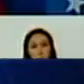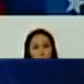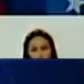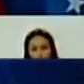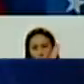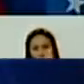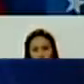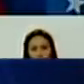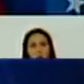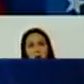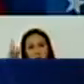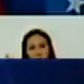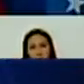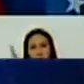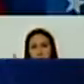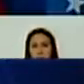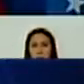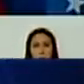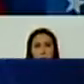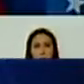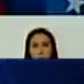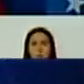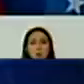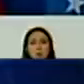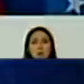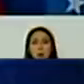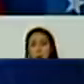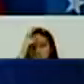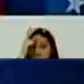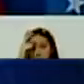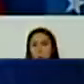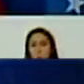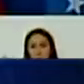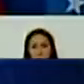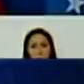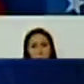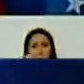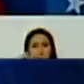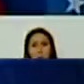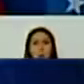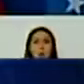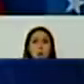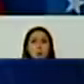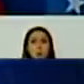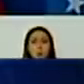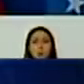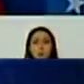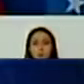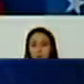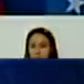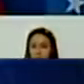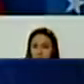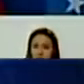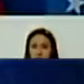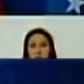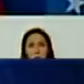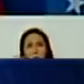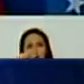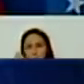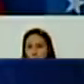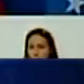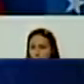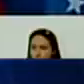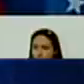ante el Tribunal Primero de Control de Coro, donde se les imputaron los delitos de tráfico ilícito de sustancias estupefacientes